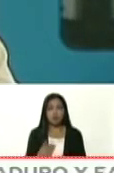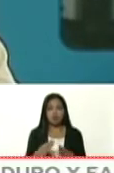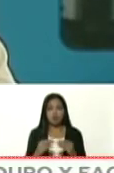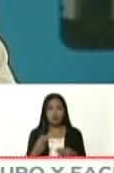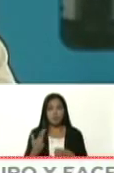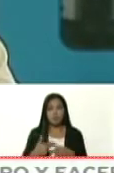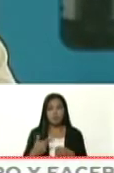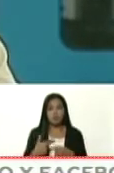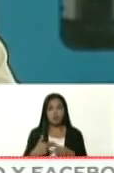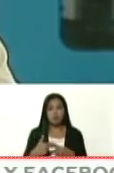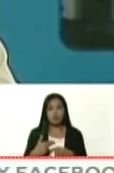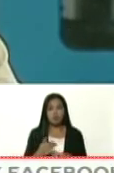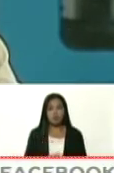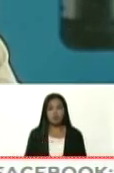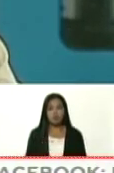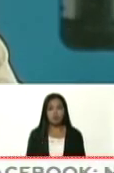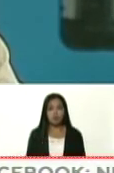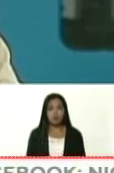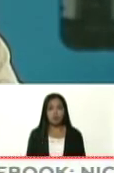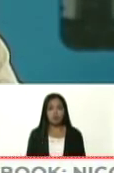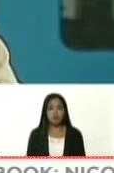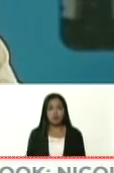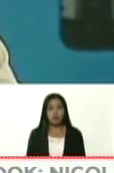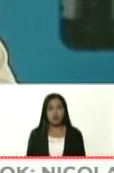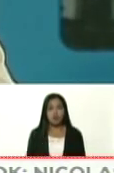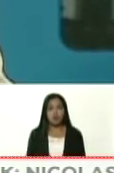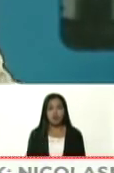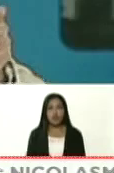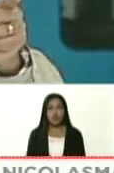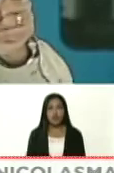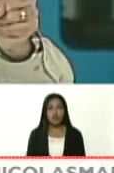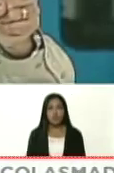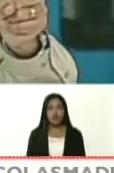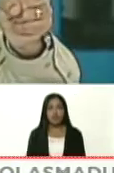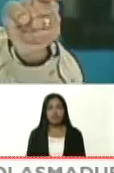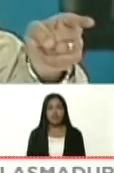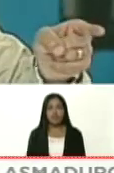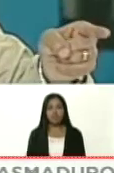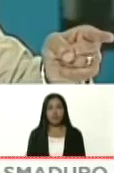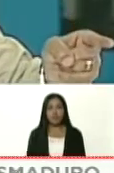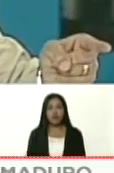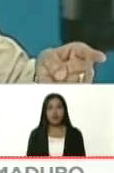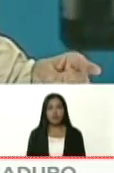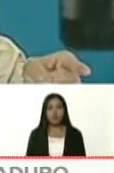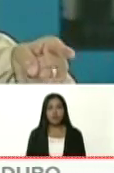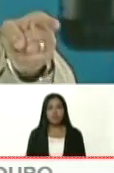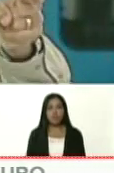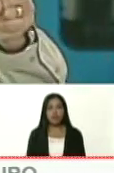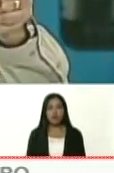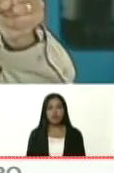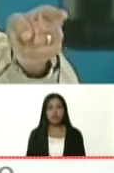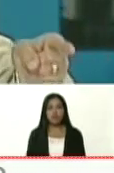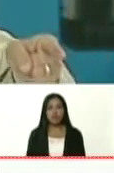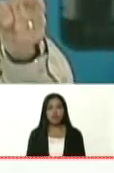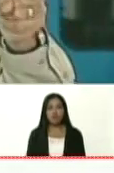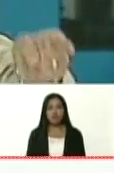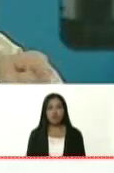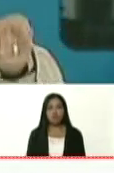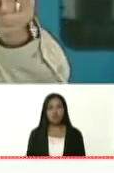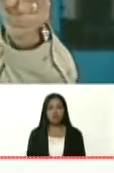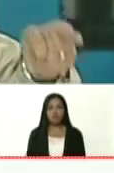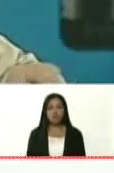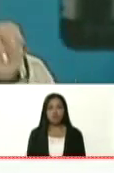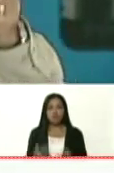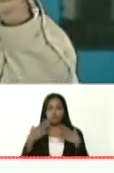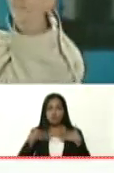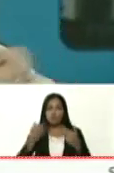produzca ahora es para invertir en la seguridad social, en la vida social, en la salud,